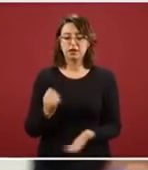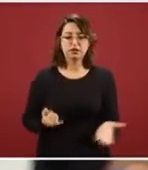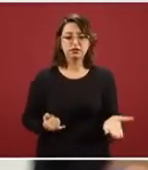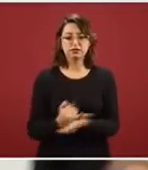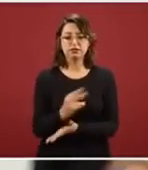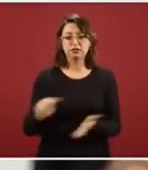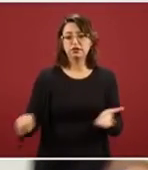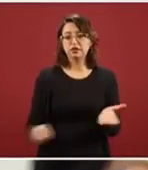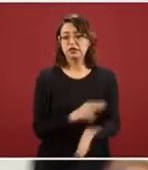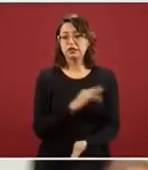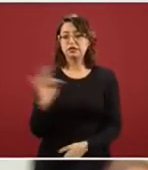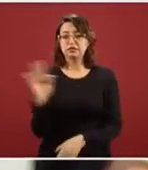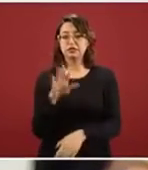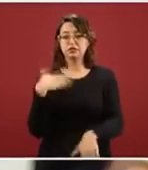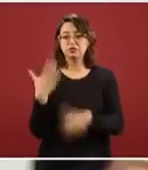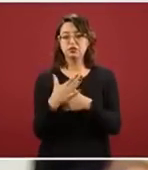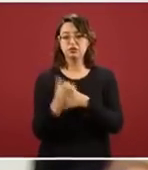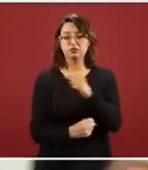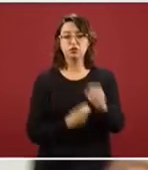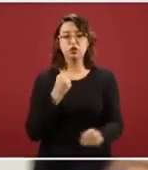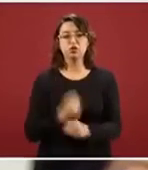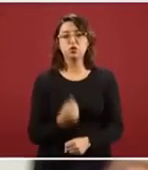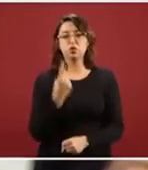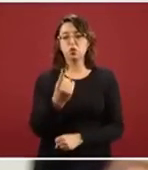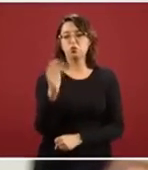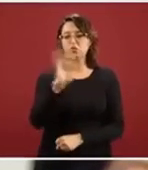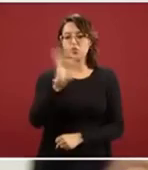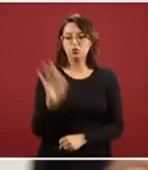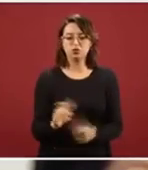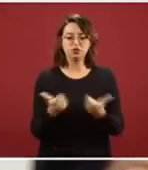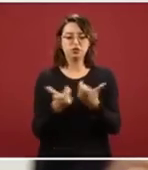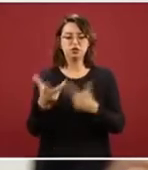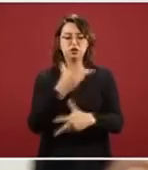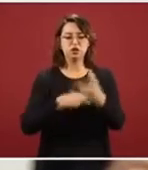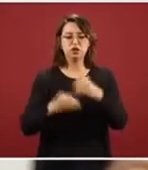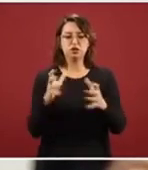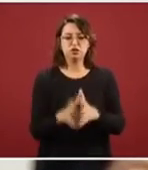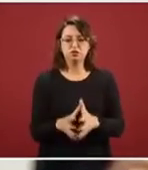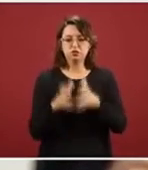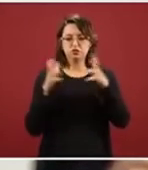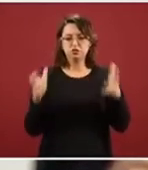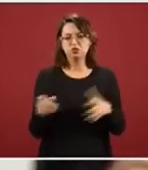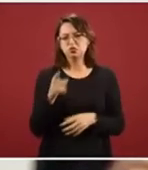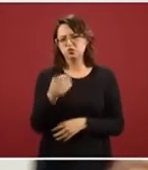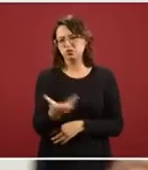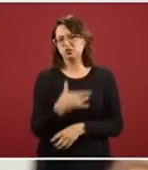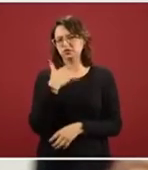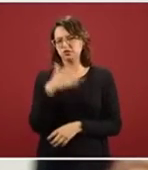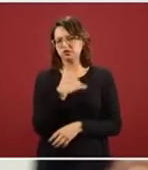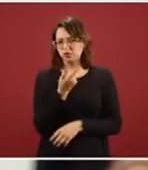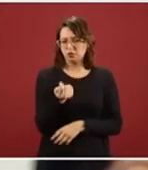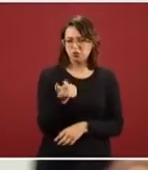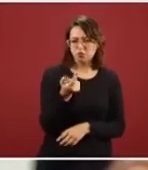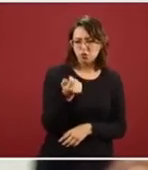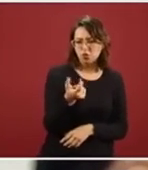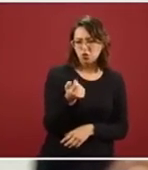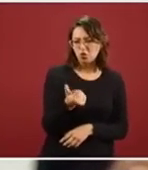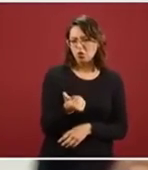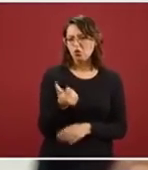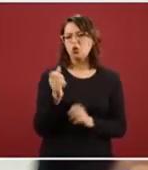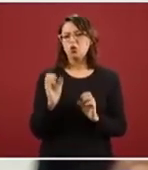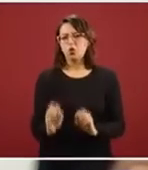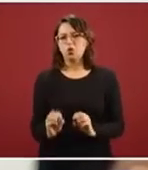mexicana logre el 1% de crecimiento en el próximo año. ¿Ese diagnóstico se le hace poco, presidente, o cómo alcanzar